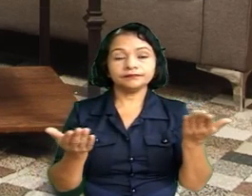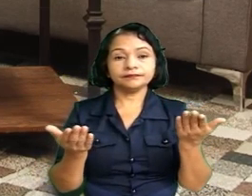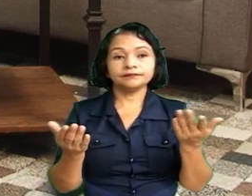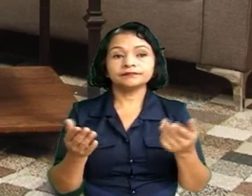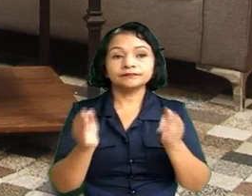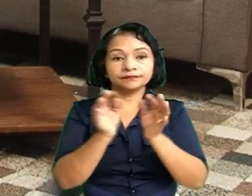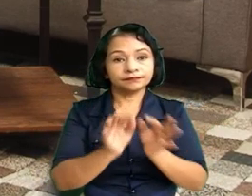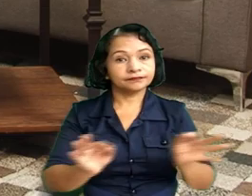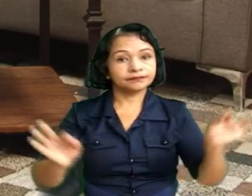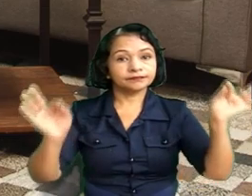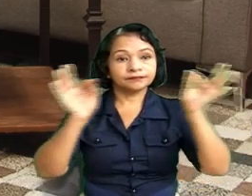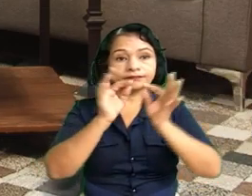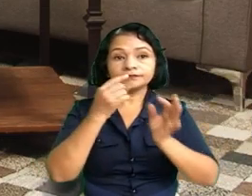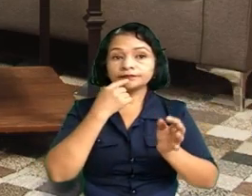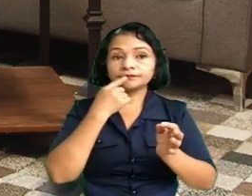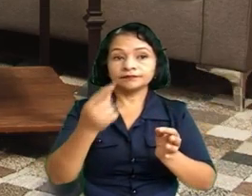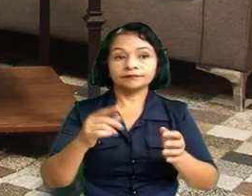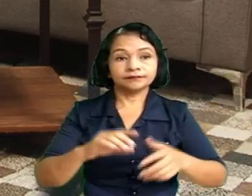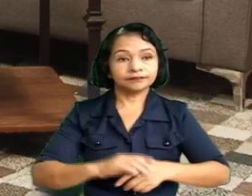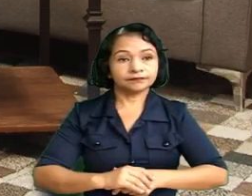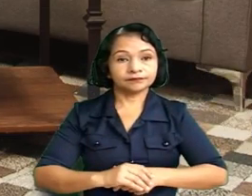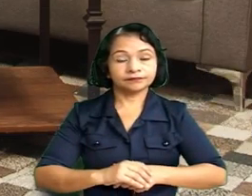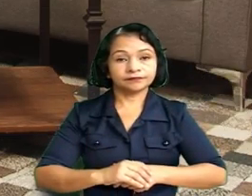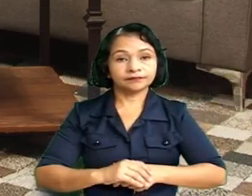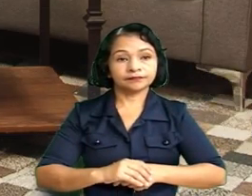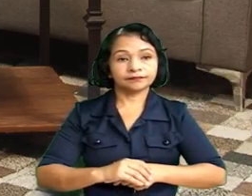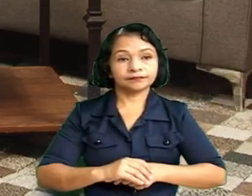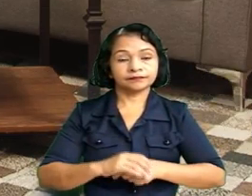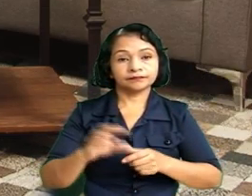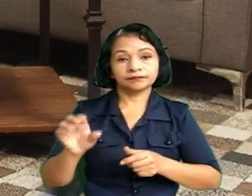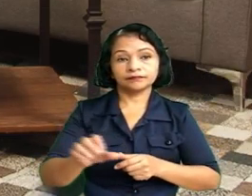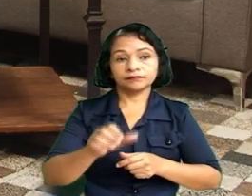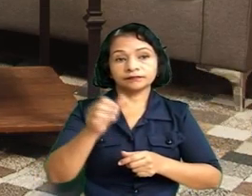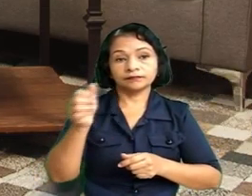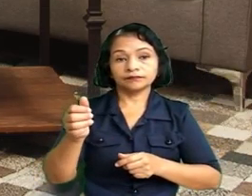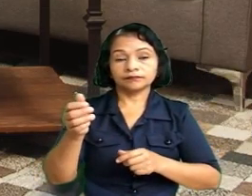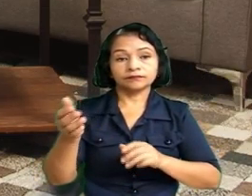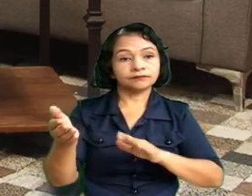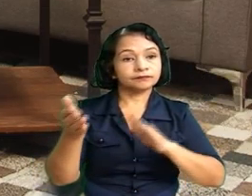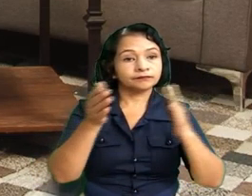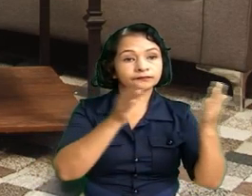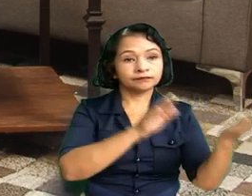válido también de comentar, ¿no? Ella parte a otro plano de vida precisamente